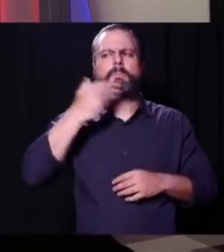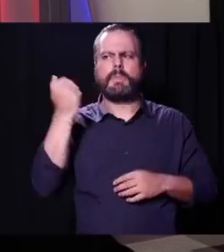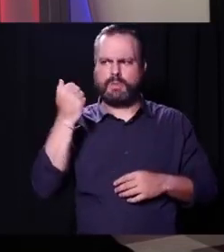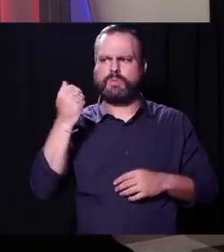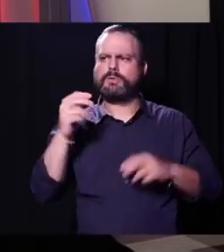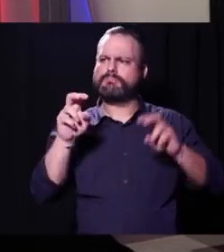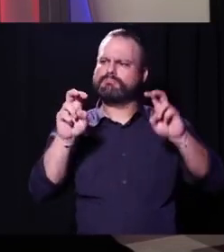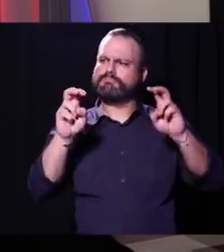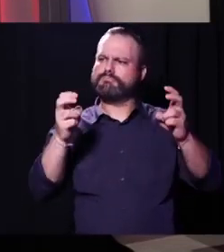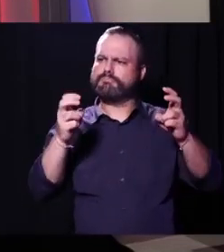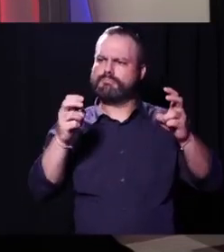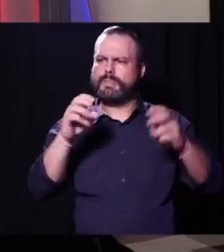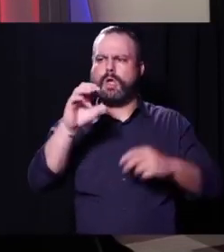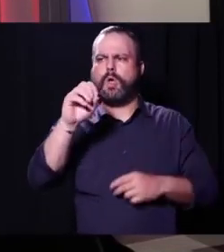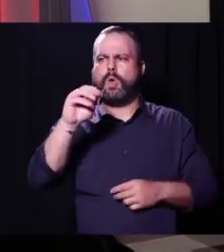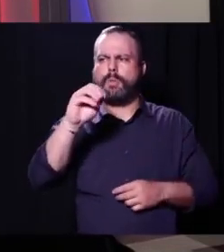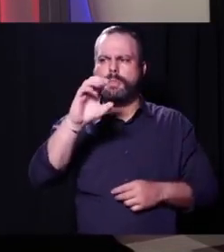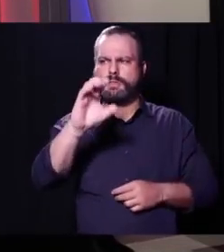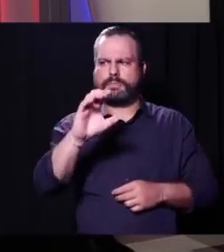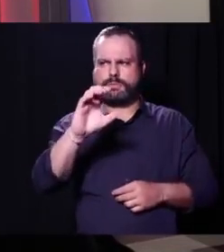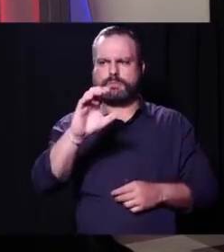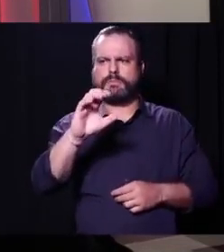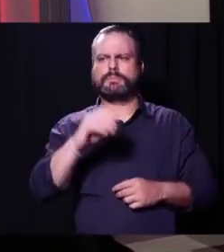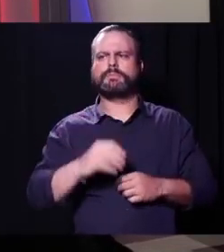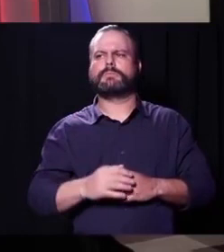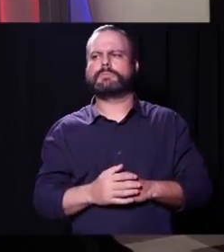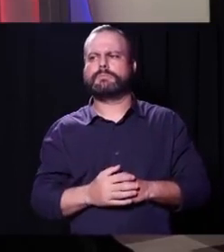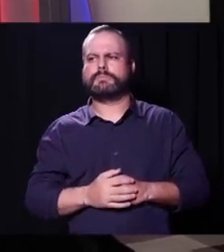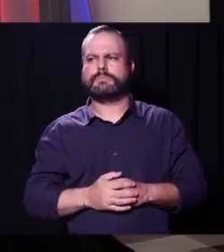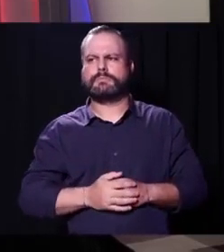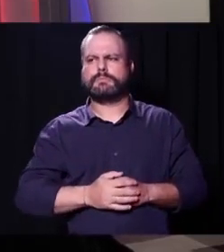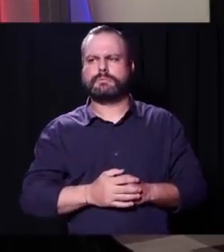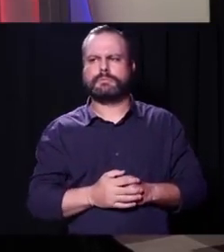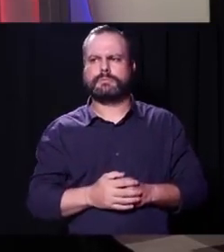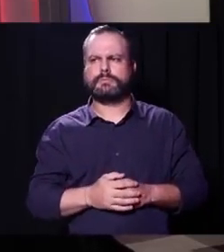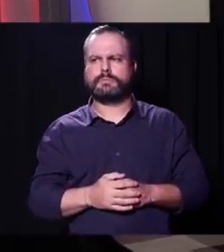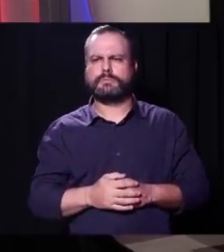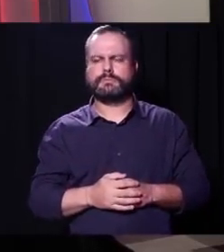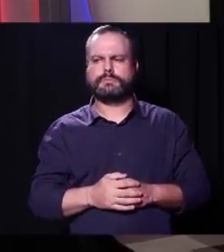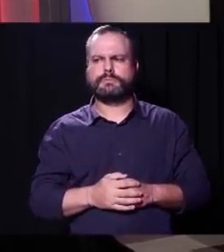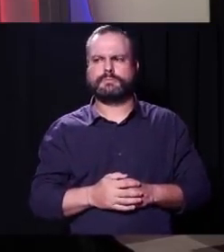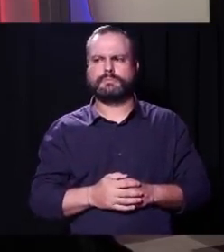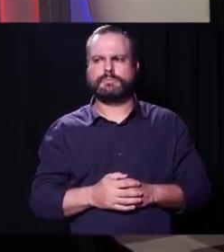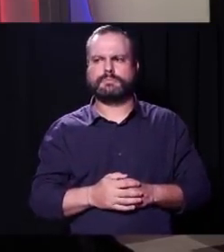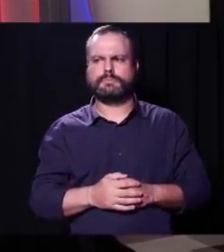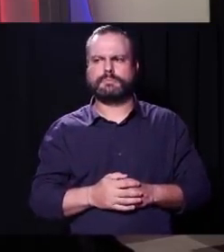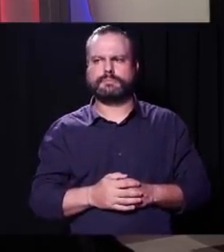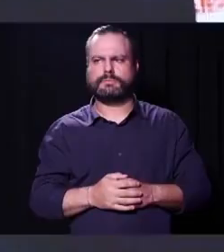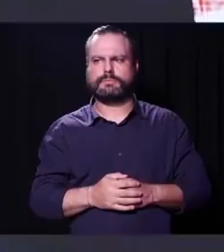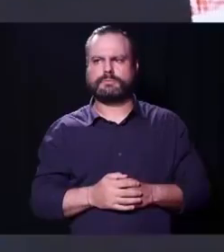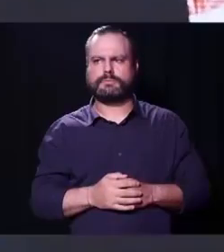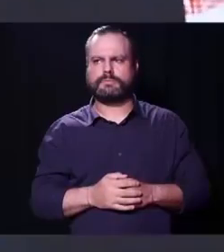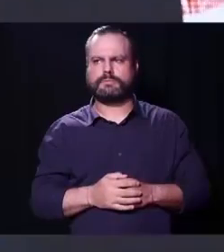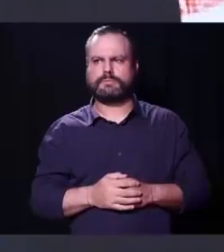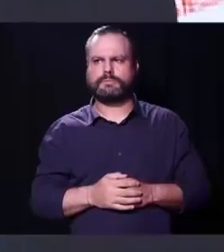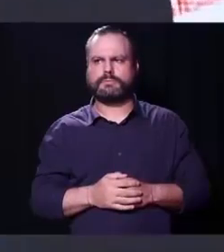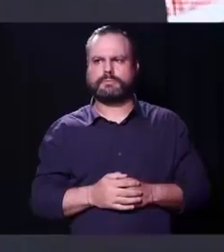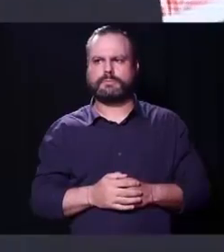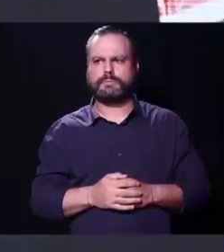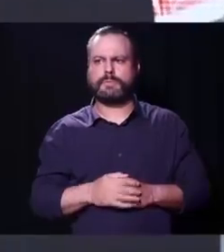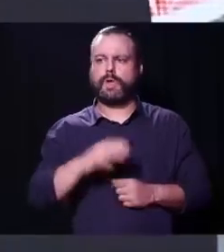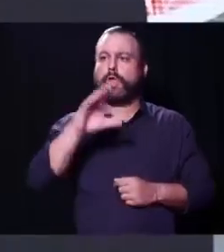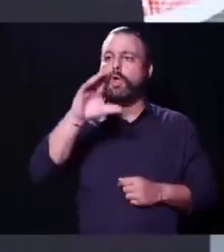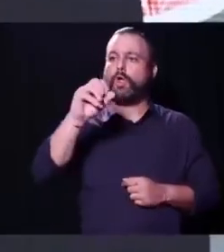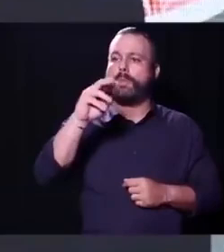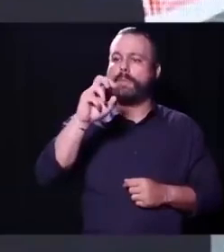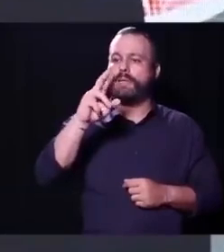ya que mencionó Colombia. Bueno, ese es uno de los temas que nos separa enormemente, porque la OMC le ha dado a Panamá la